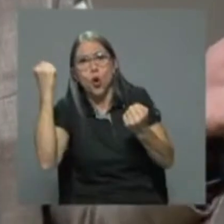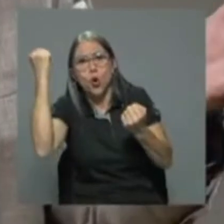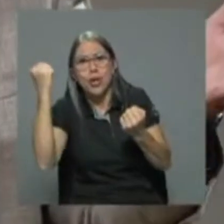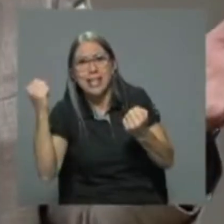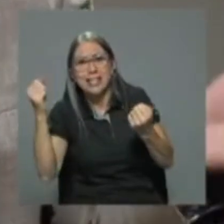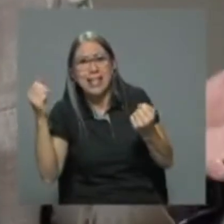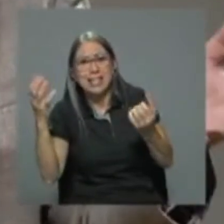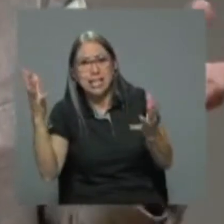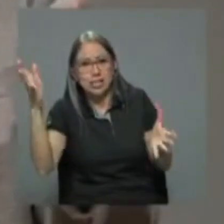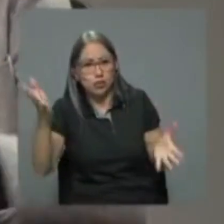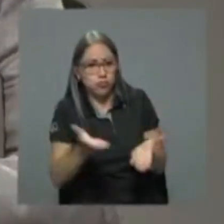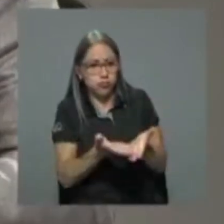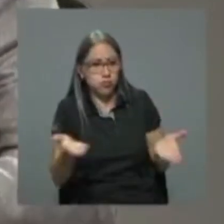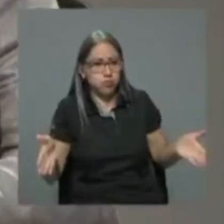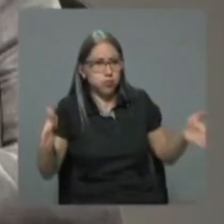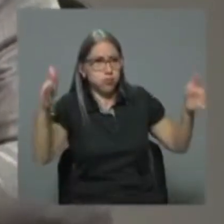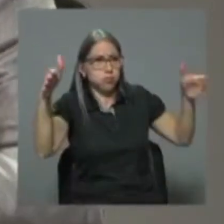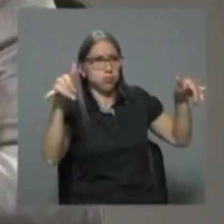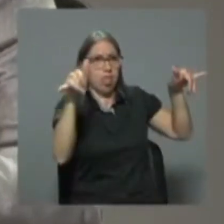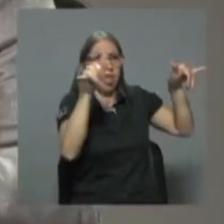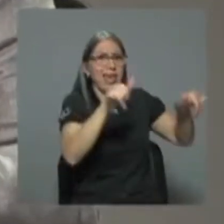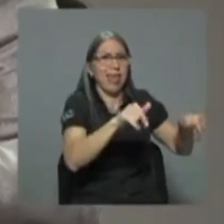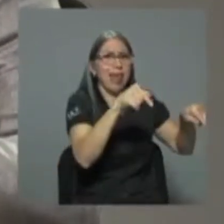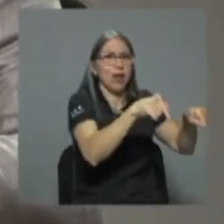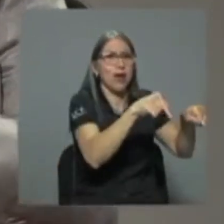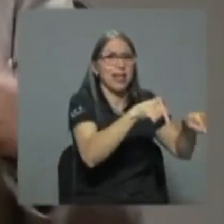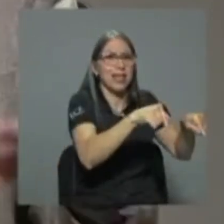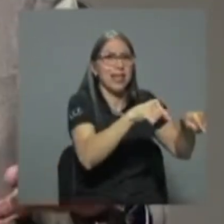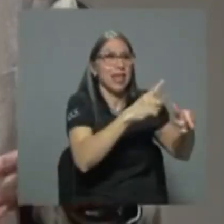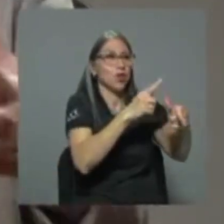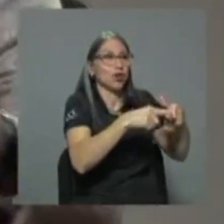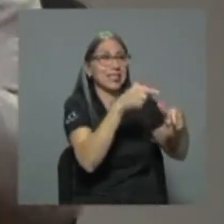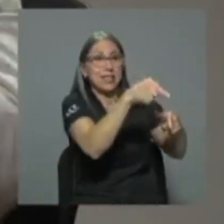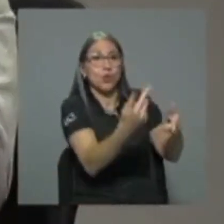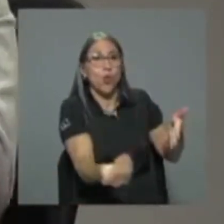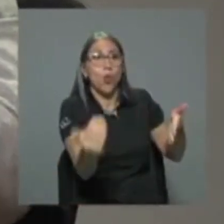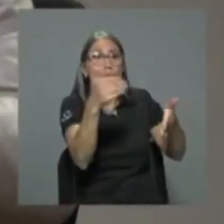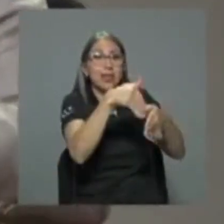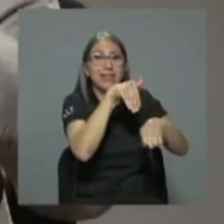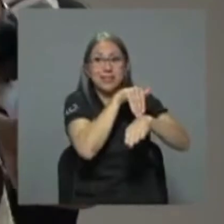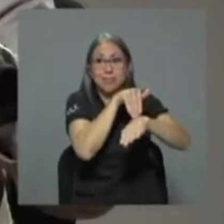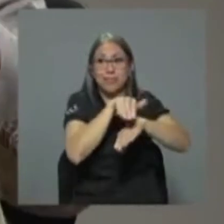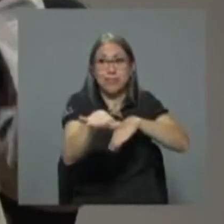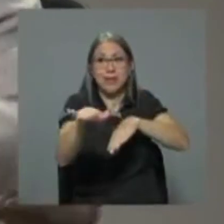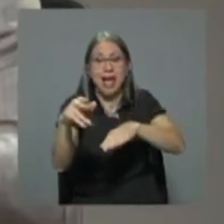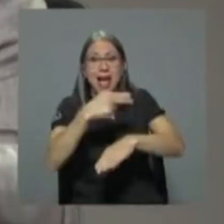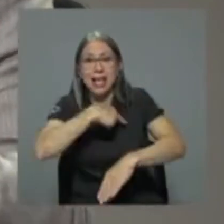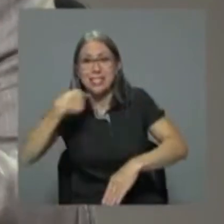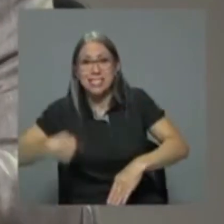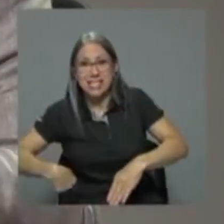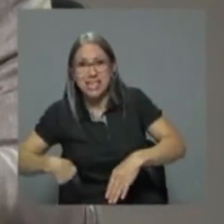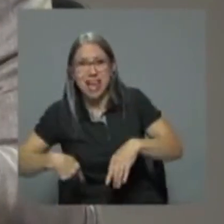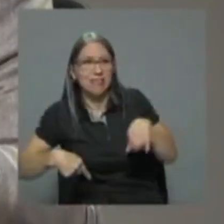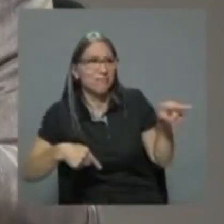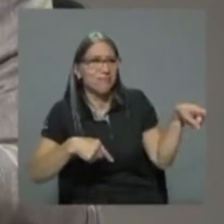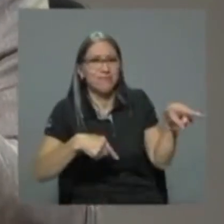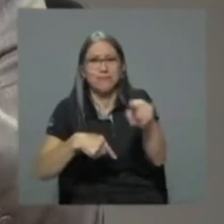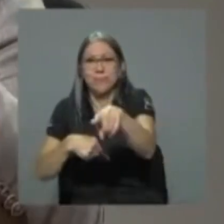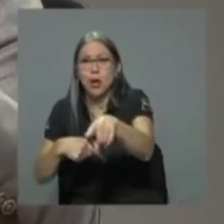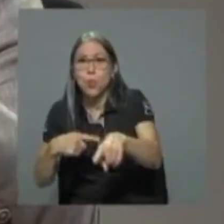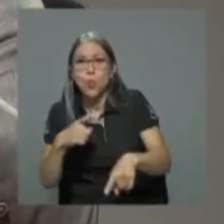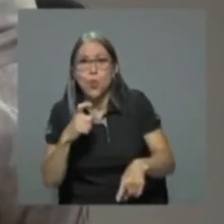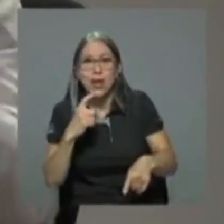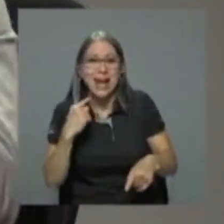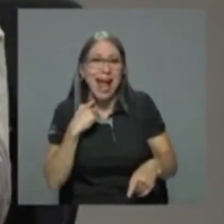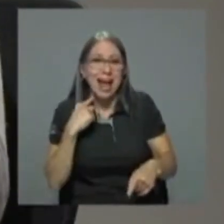China, vacíos, era algo que sumamente caro, no se hacía y se dio un fenómeno de ajuste en